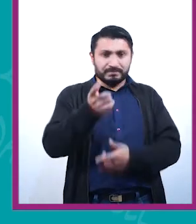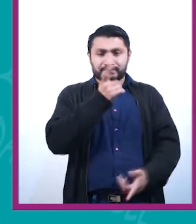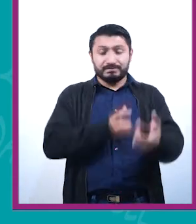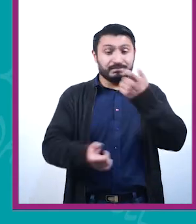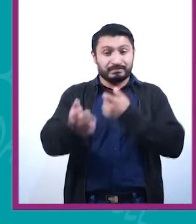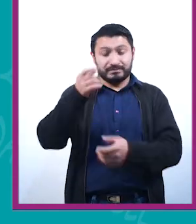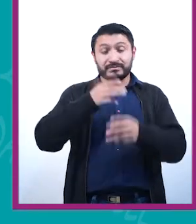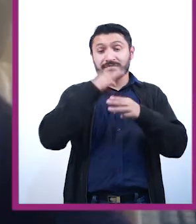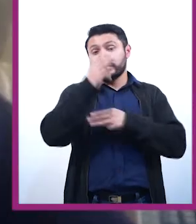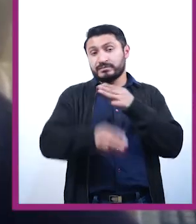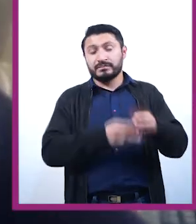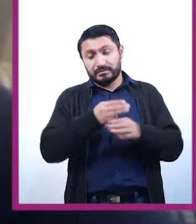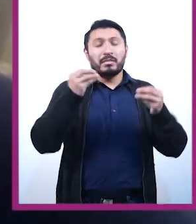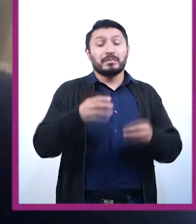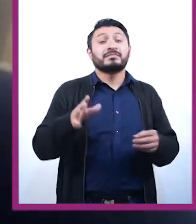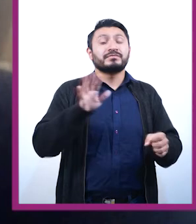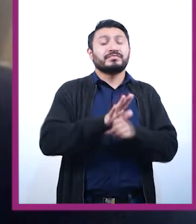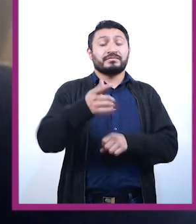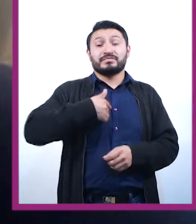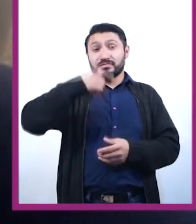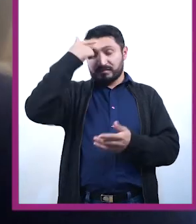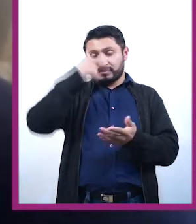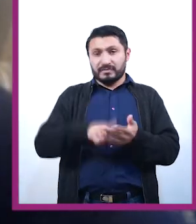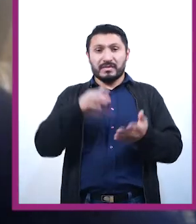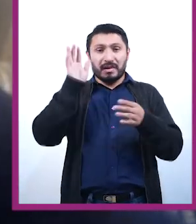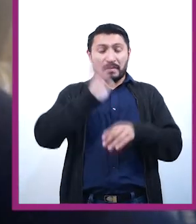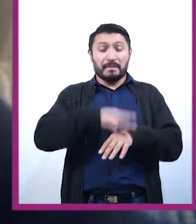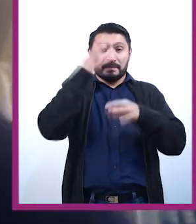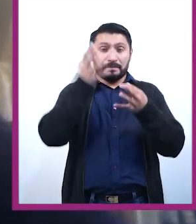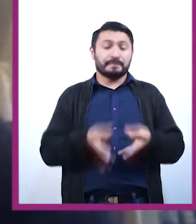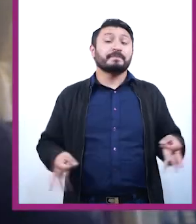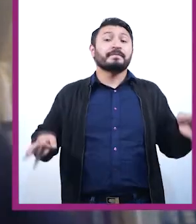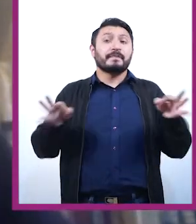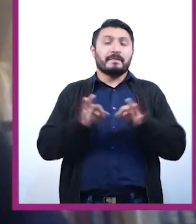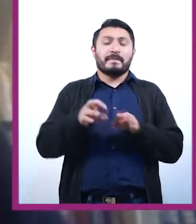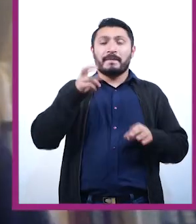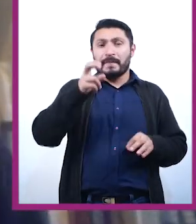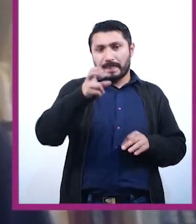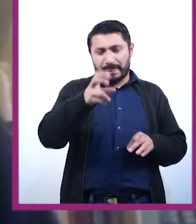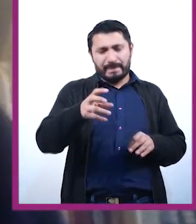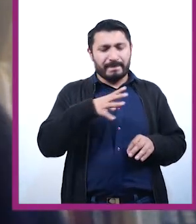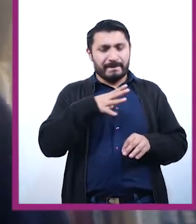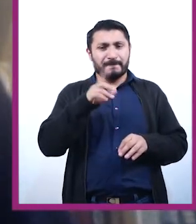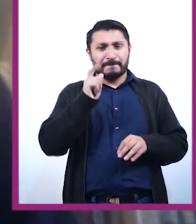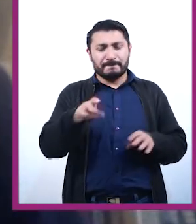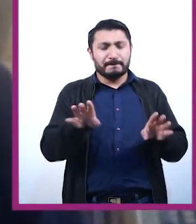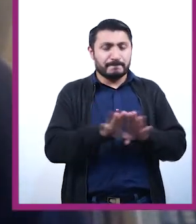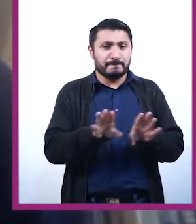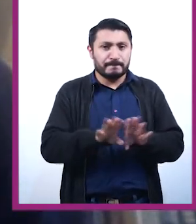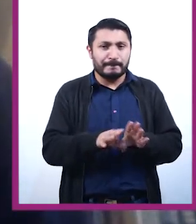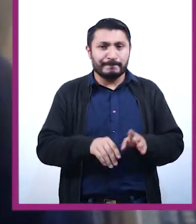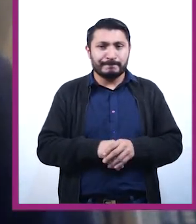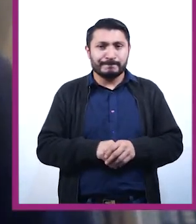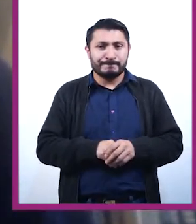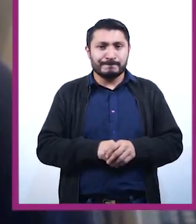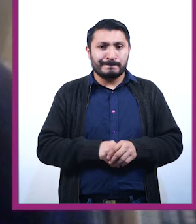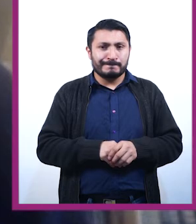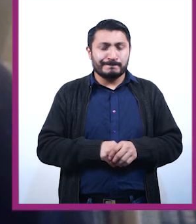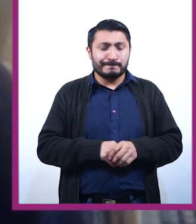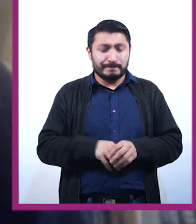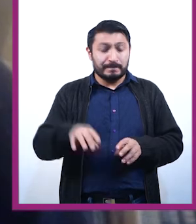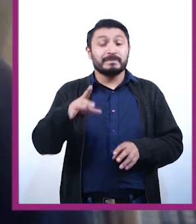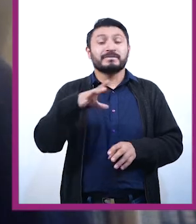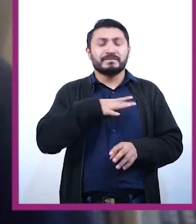económicas del mundo actual? Yo creo que la más importante, para citar no solo a una de estas es que tenemos